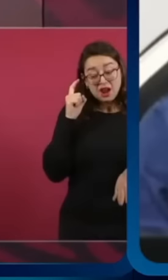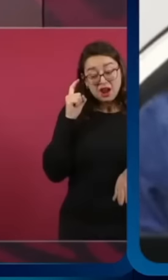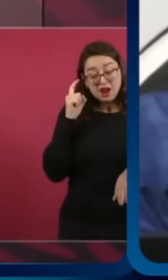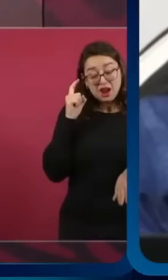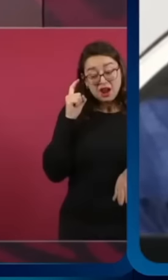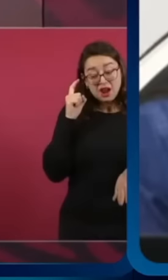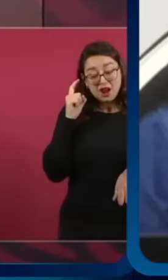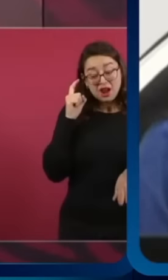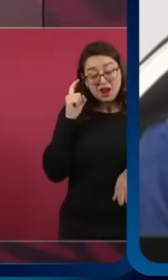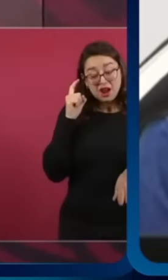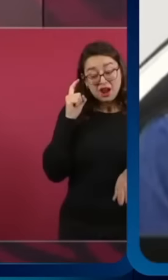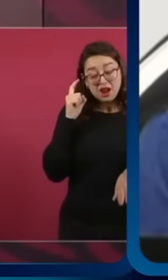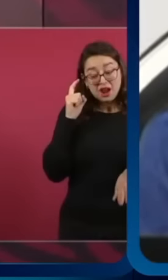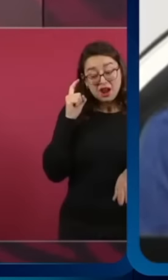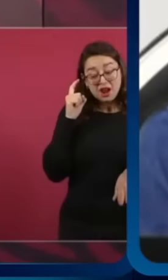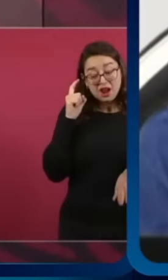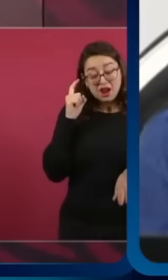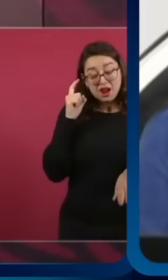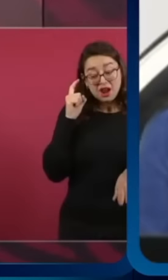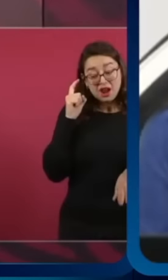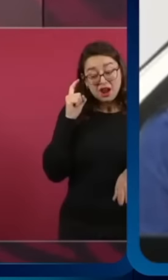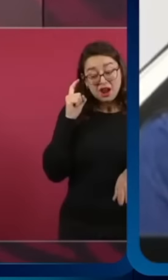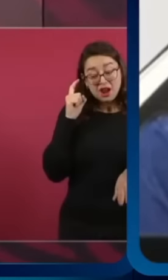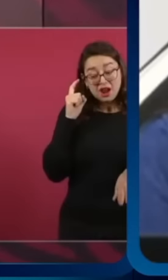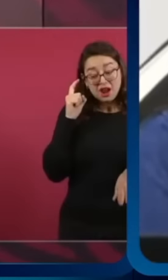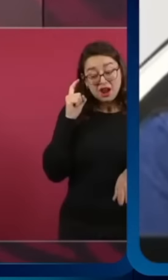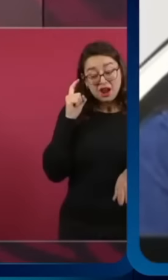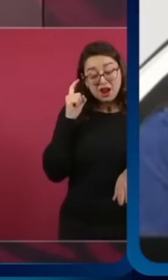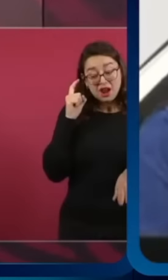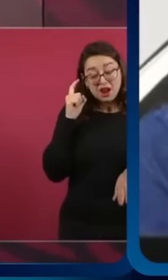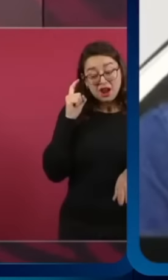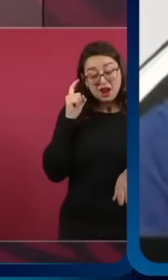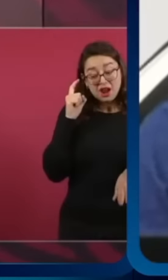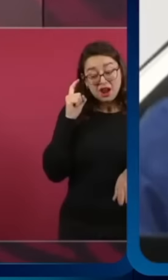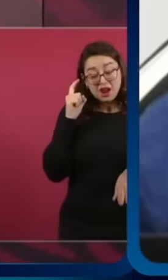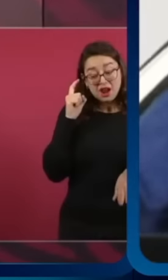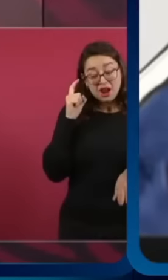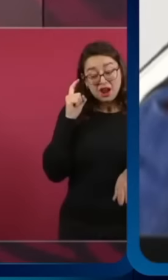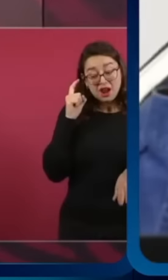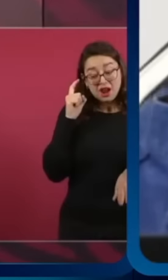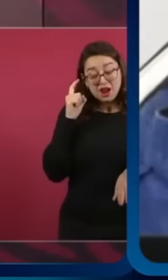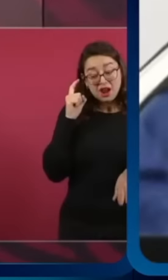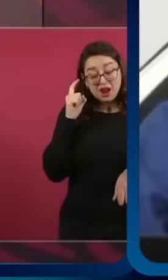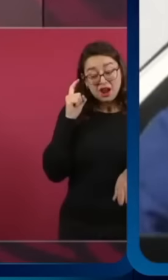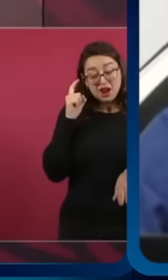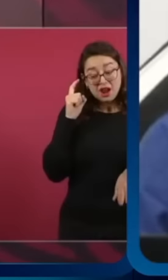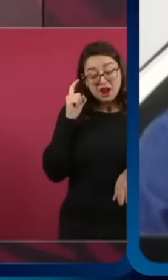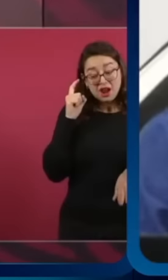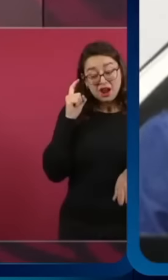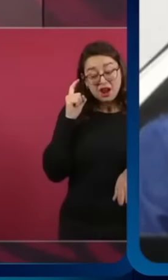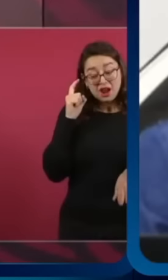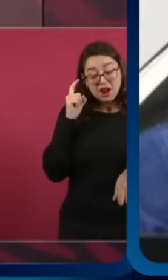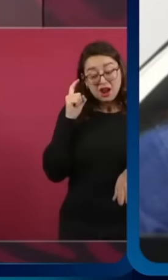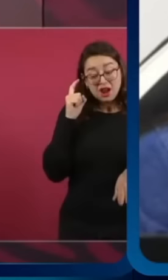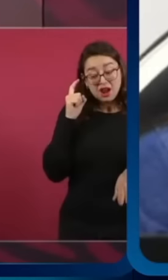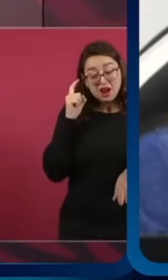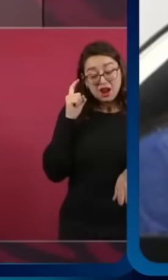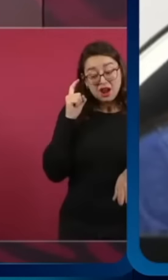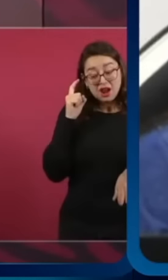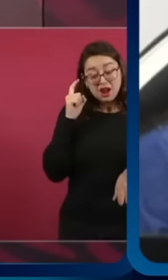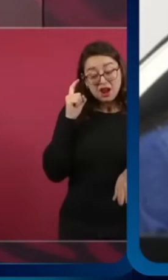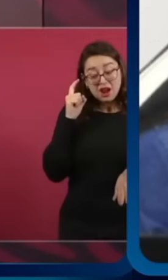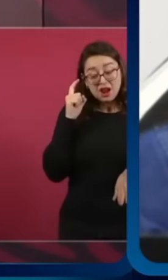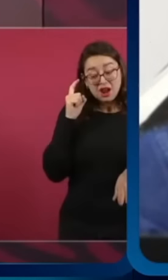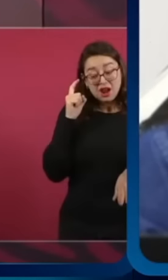salud, pero no se rajó, estuvo con nosotros hasta el final. Y lo mejor que podemos hacer, y lo